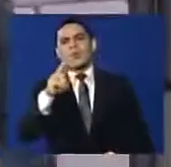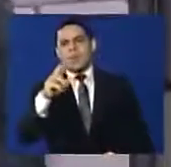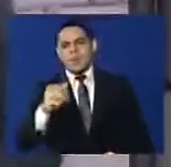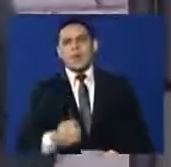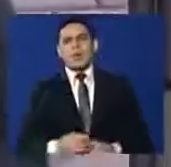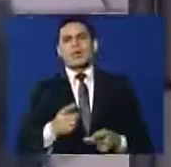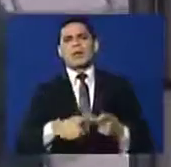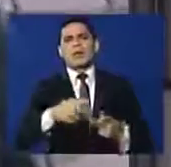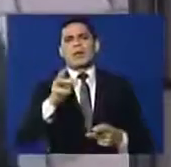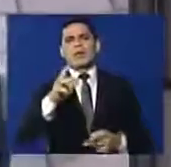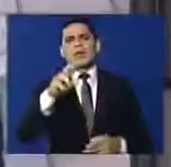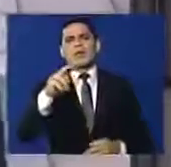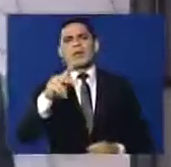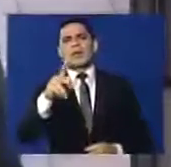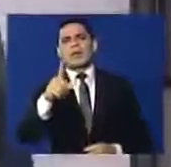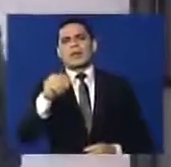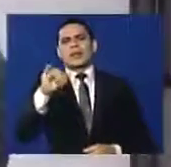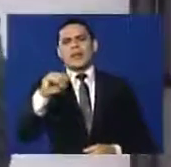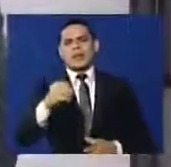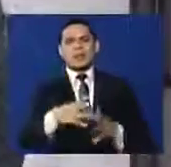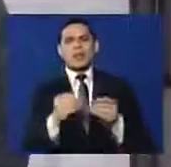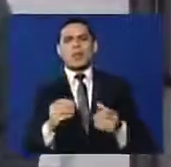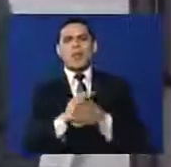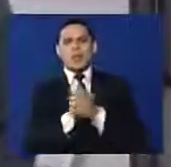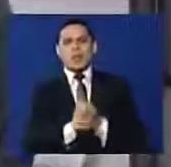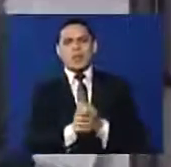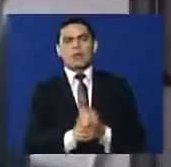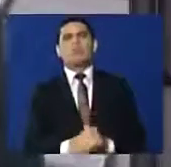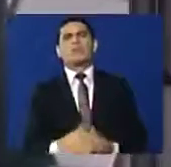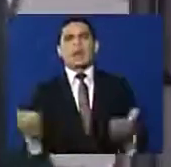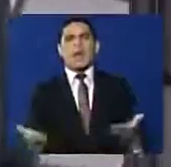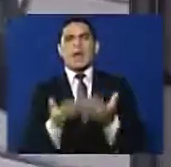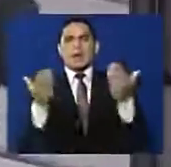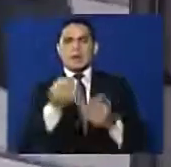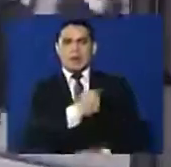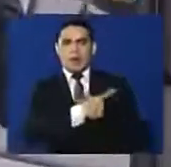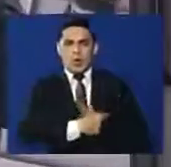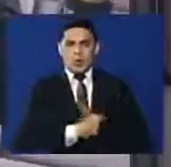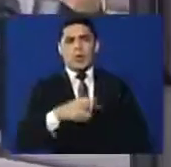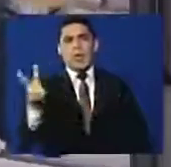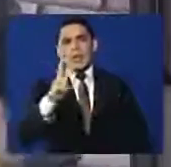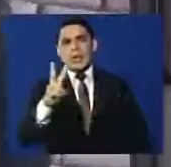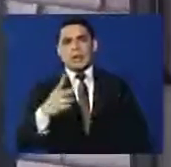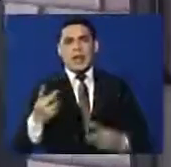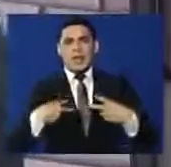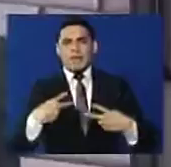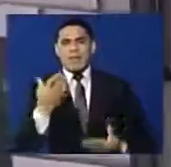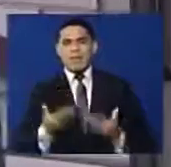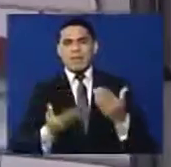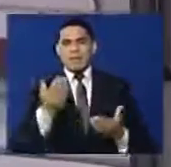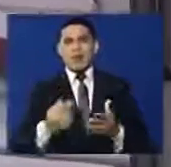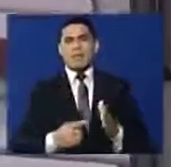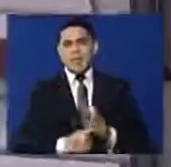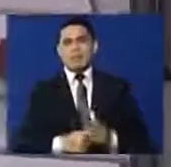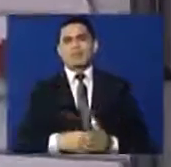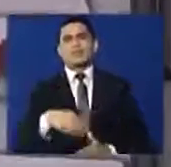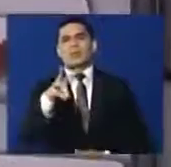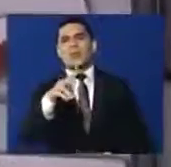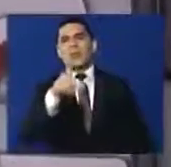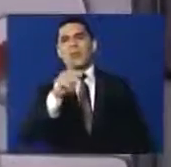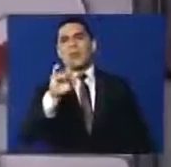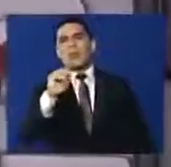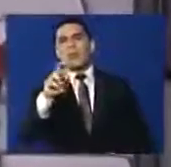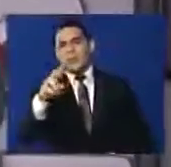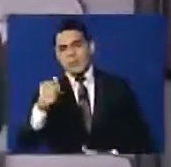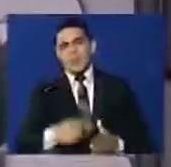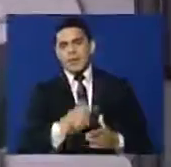por ahí viene Franklin Virgüez. En fin, son amigos de la casa. Arriba los corazones, Venezuela. La vida es un contrapeso. Yo soy Wilmer Rosas a través de